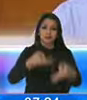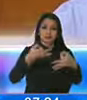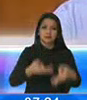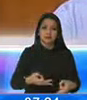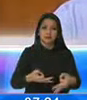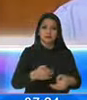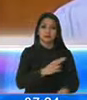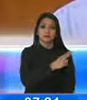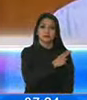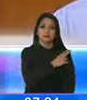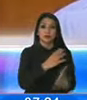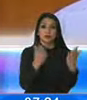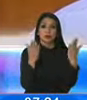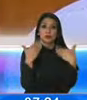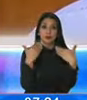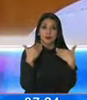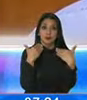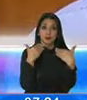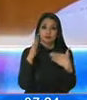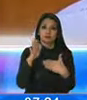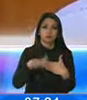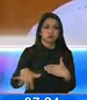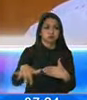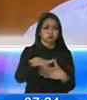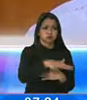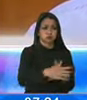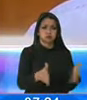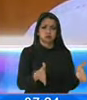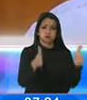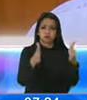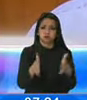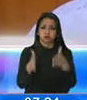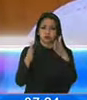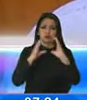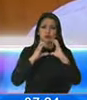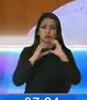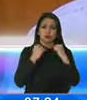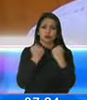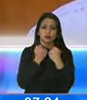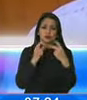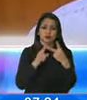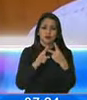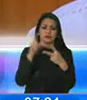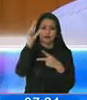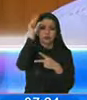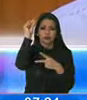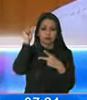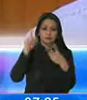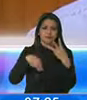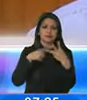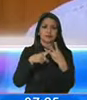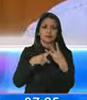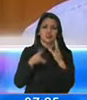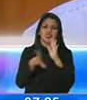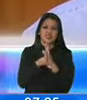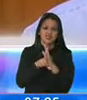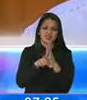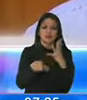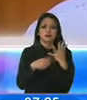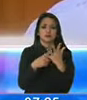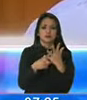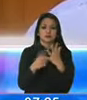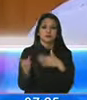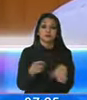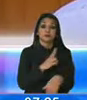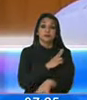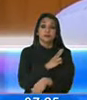Universidad de Guayaquil y sus facultades más grandes, como comunicación social, filosofía, jurisprudencia. Estamos también